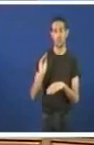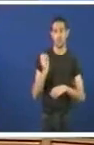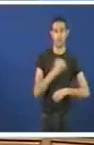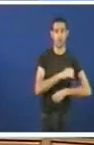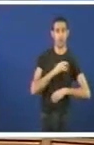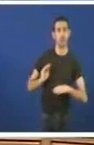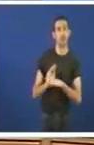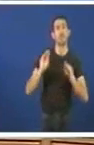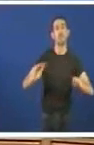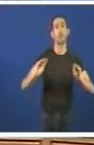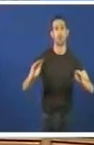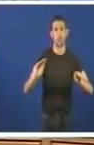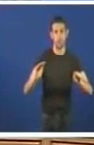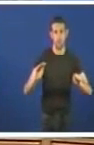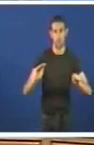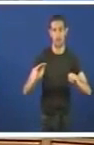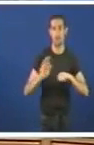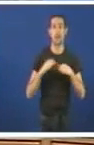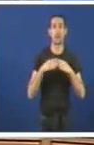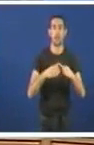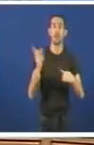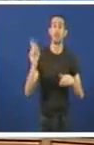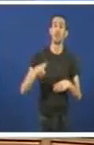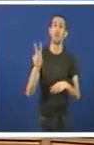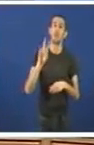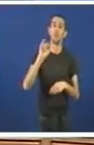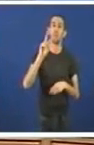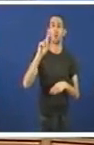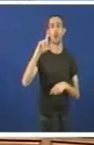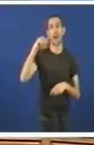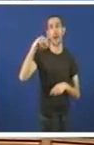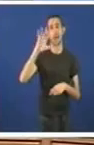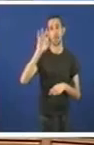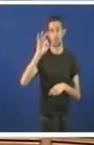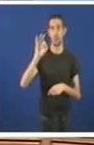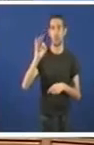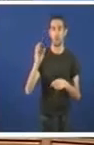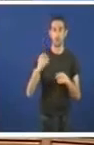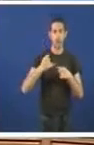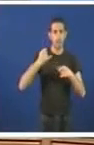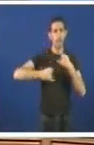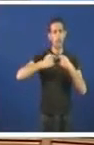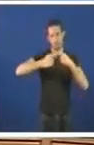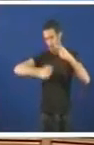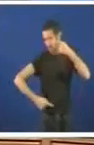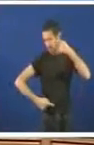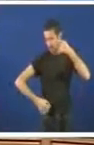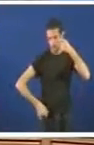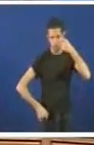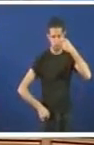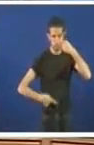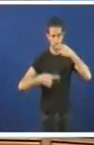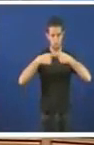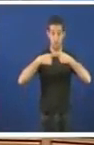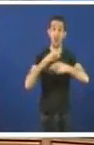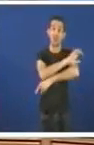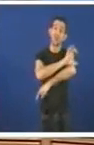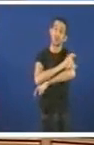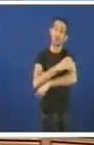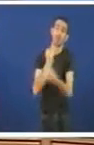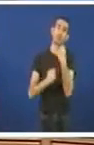que Vulcano está hoxe libre de débedas despois dunha xestión brillante do Consello de Economía e